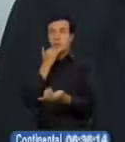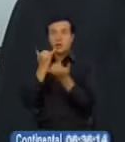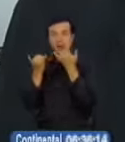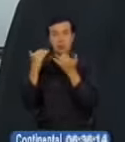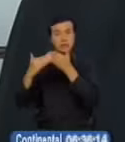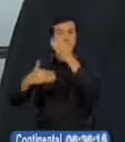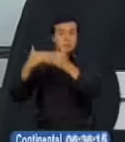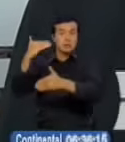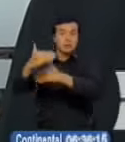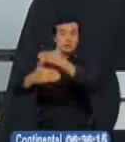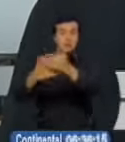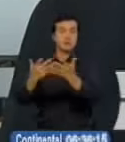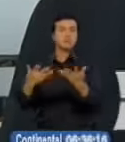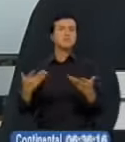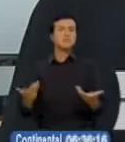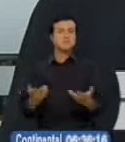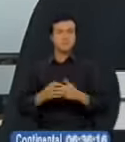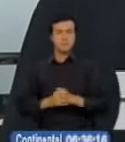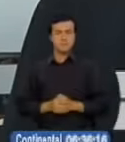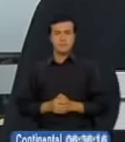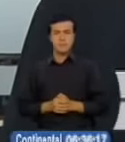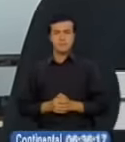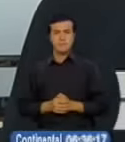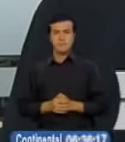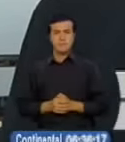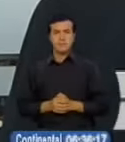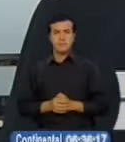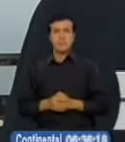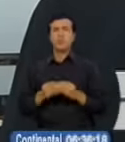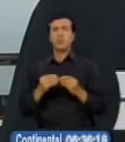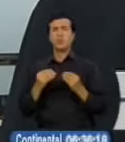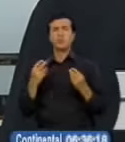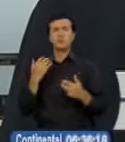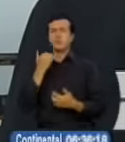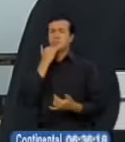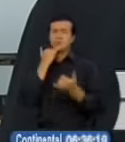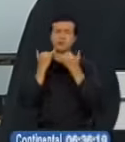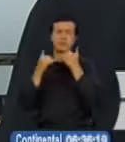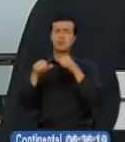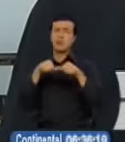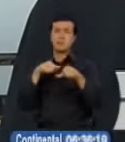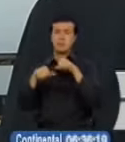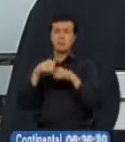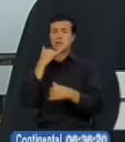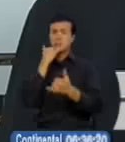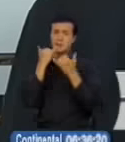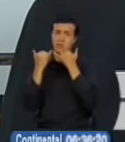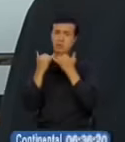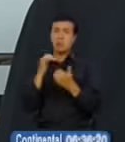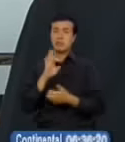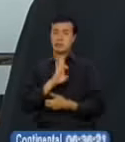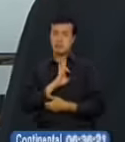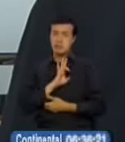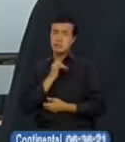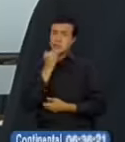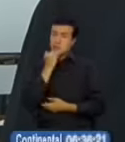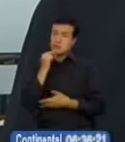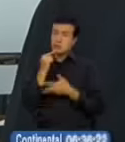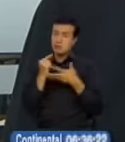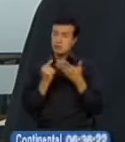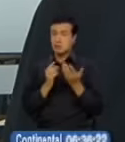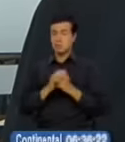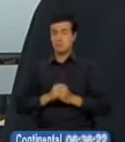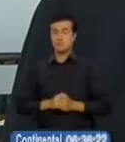proceso estuvo marcado por una gran cantidad de errores administrativos y técnicos,